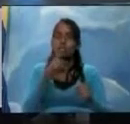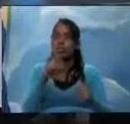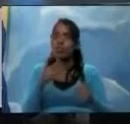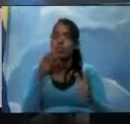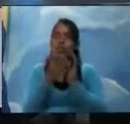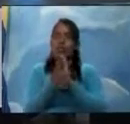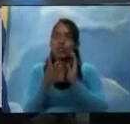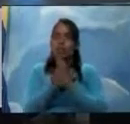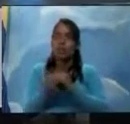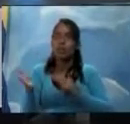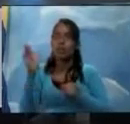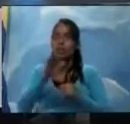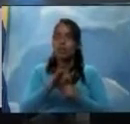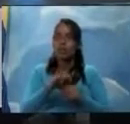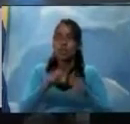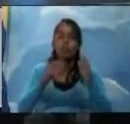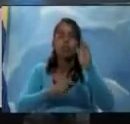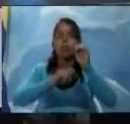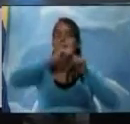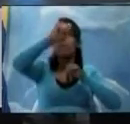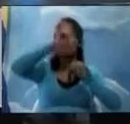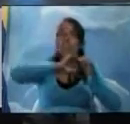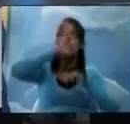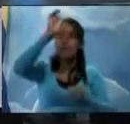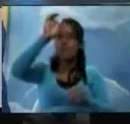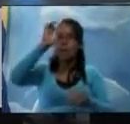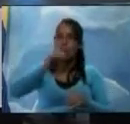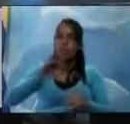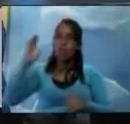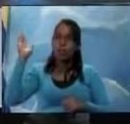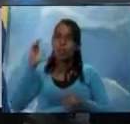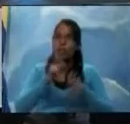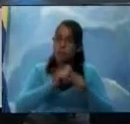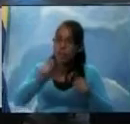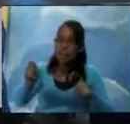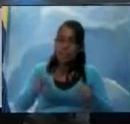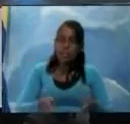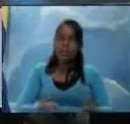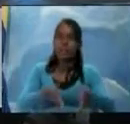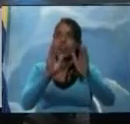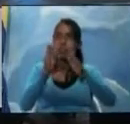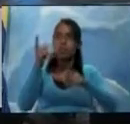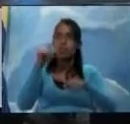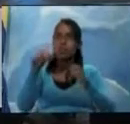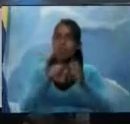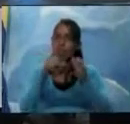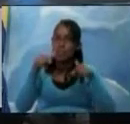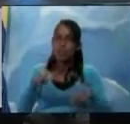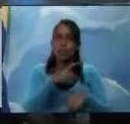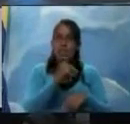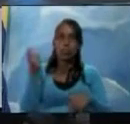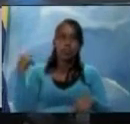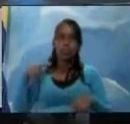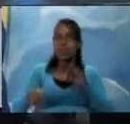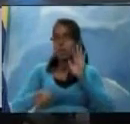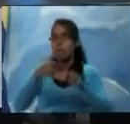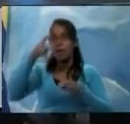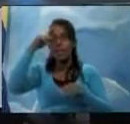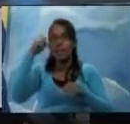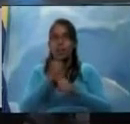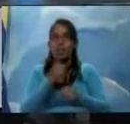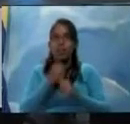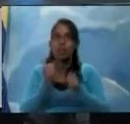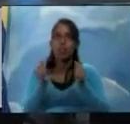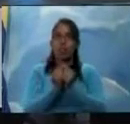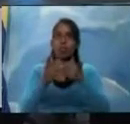que pasa es que estoy midiendo, estás midiendo, vete a medir el camino, vete a medir la carretera, aquí no tienes más trabajo conmigo,